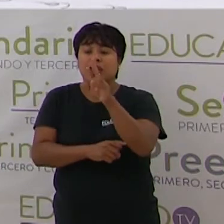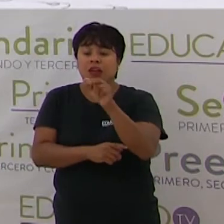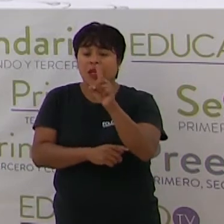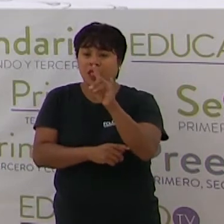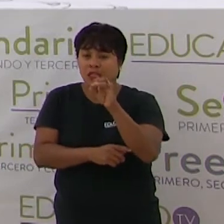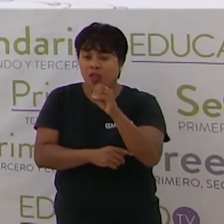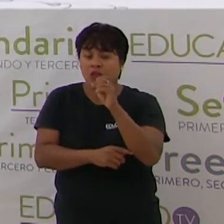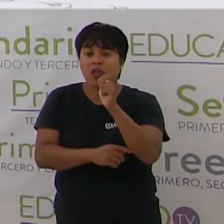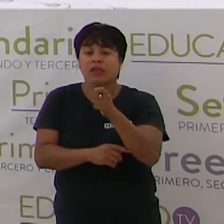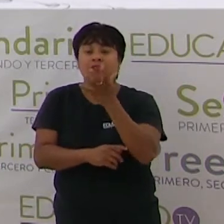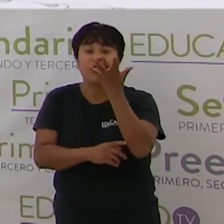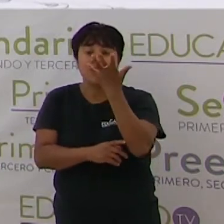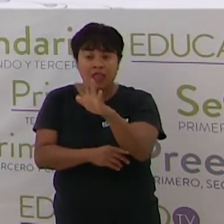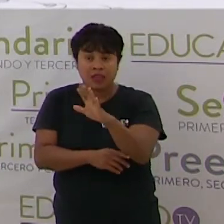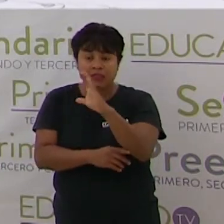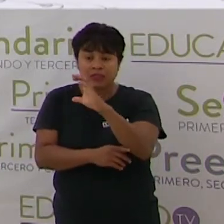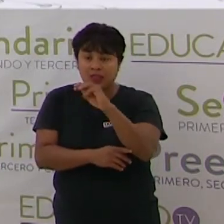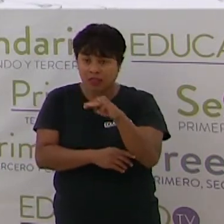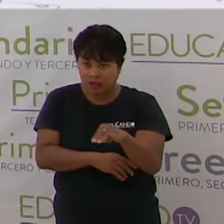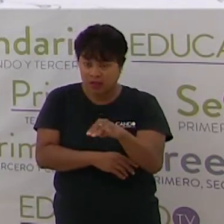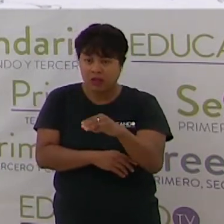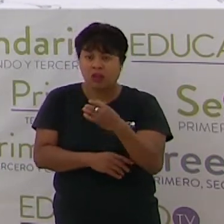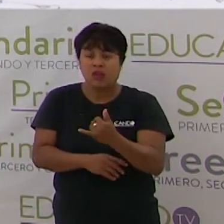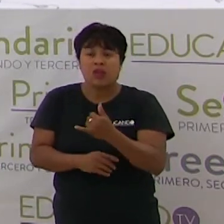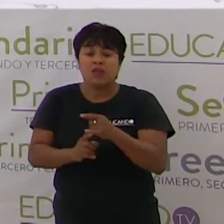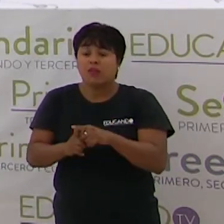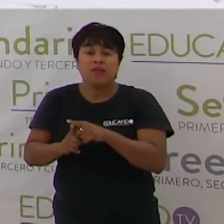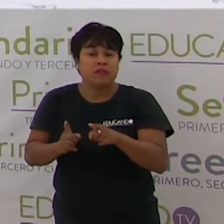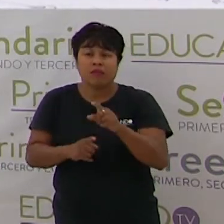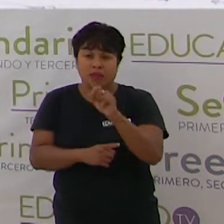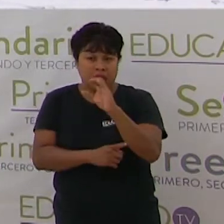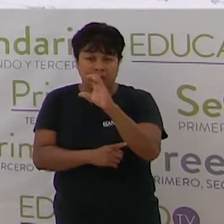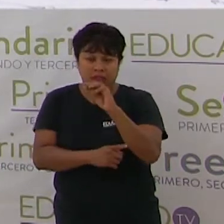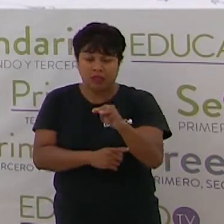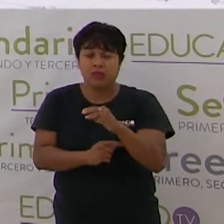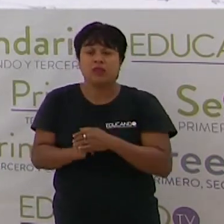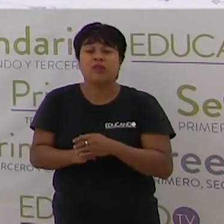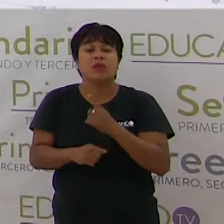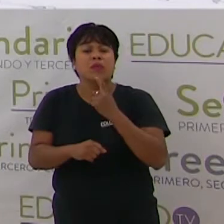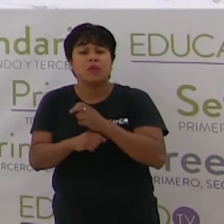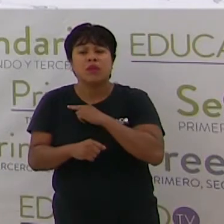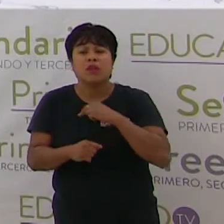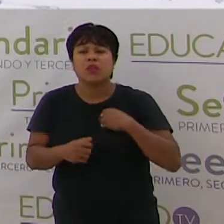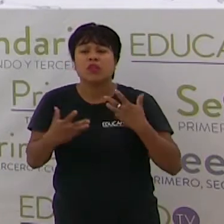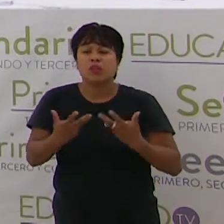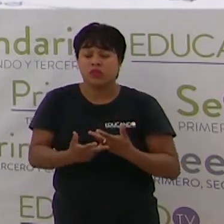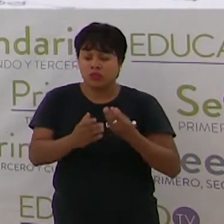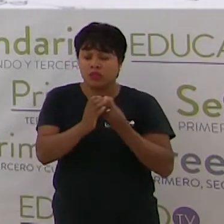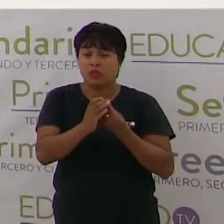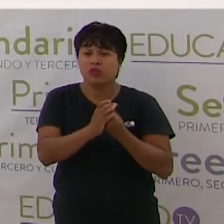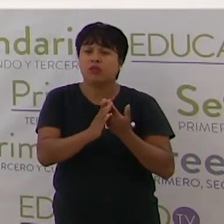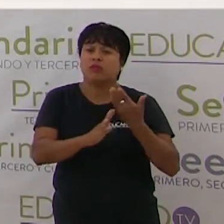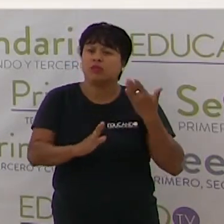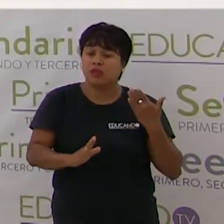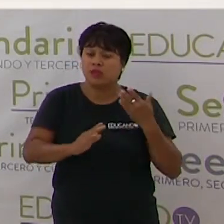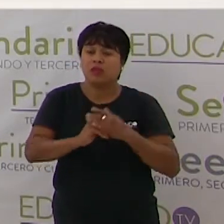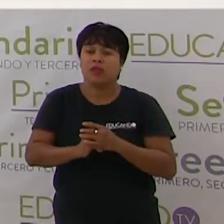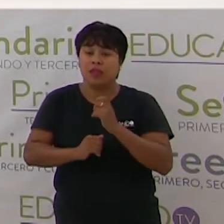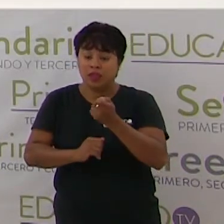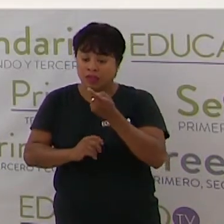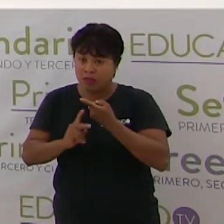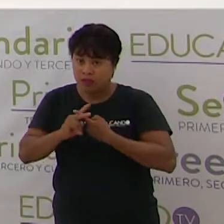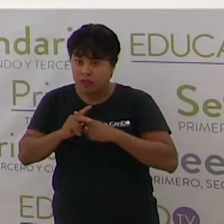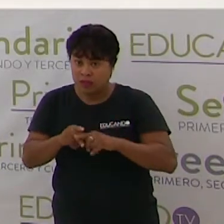era de 10 centímetros y un diámetro de 20 centímetros. Lo primero que hicimos en la sesión anterior fue que a partir de